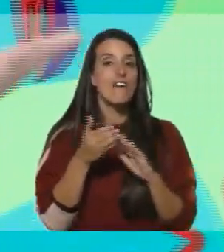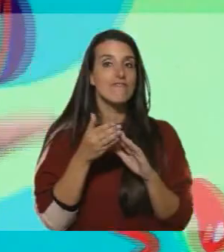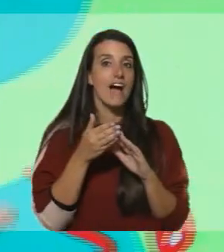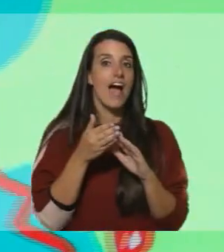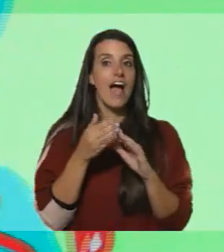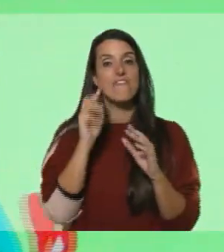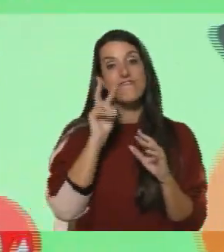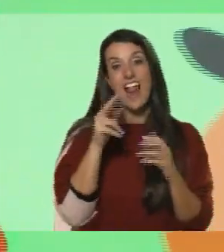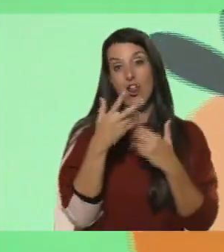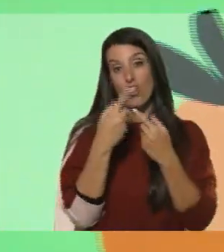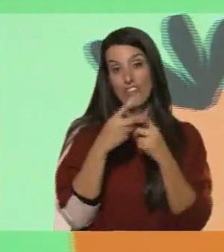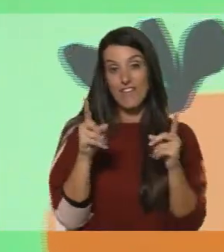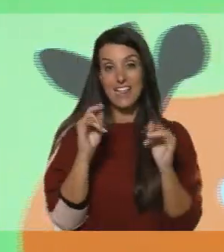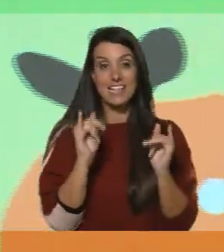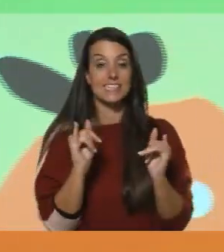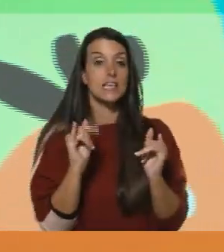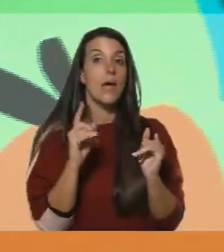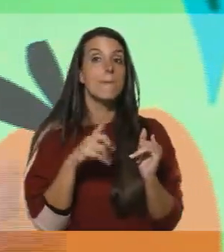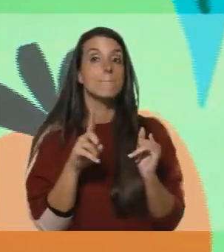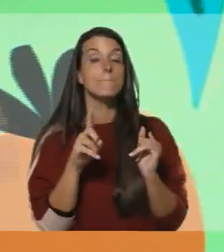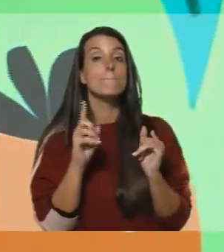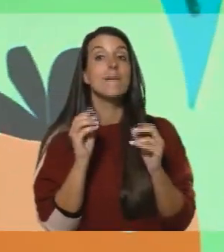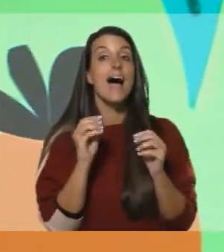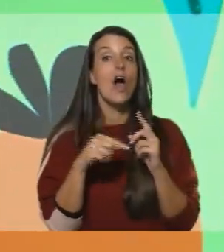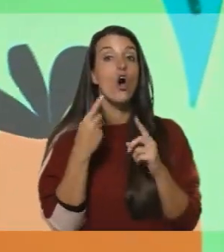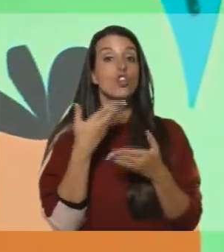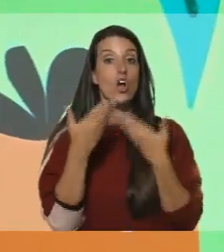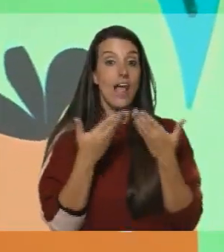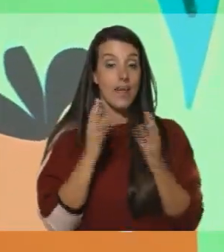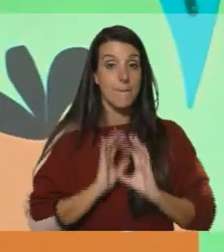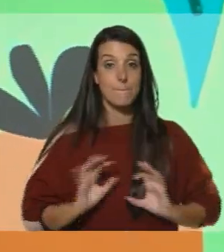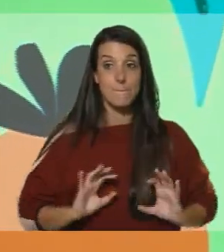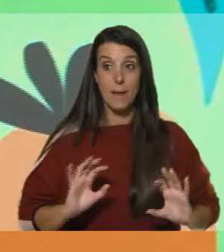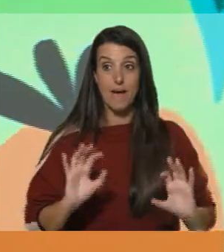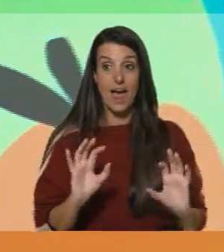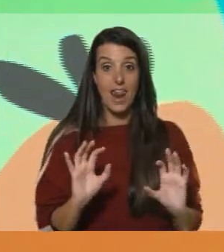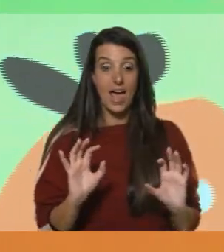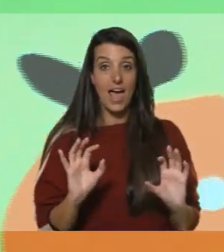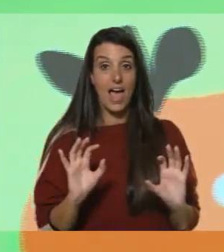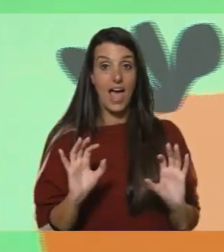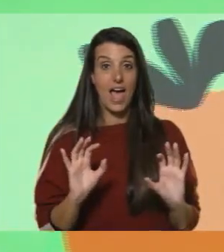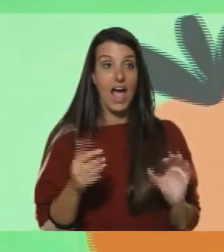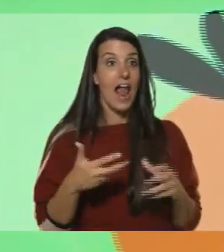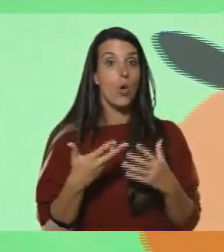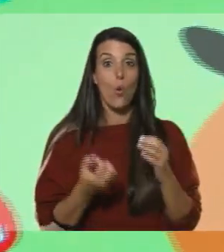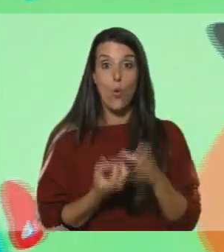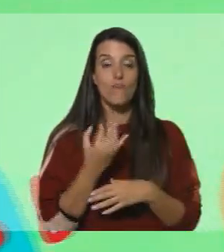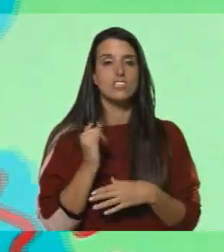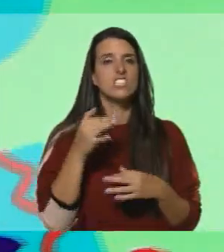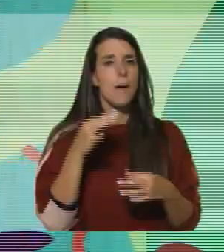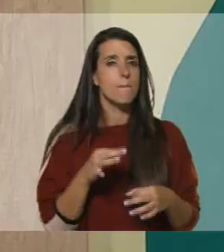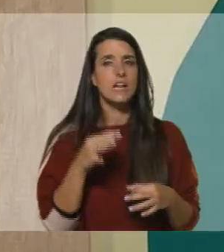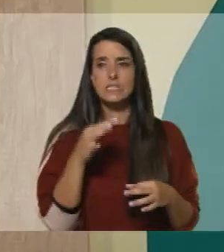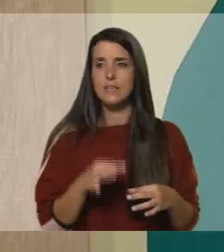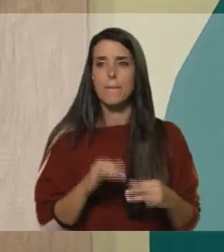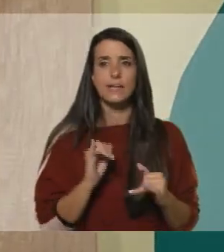algo diferente, ¿verdad? Para Otro Cantar, ¿preparaste material nuevo? Sí, siempre tengo. Sí, qué